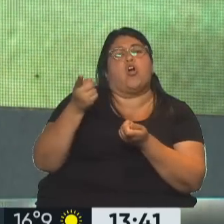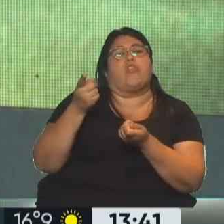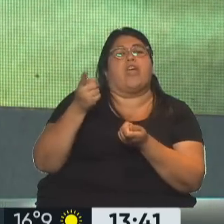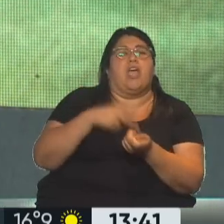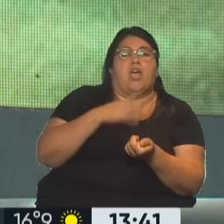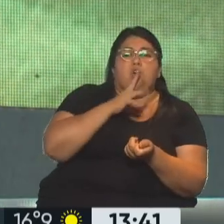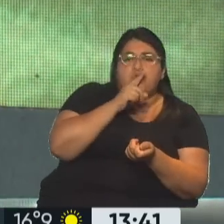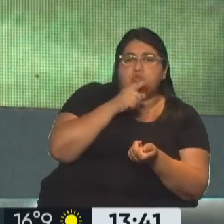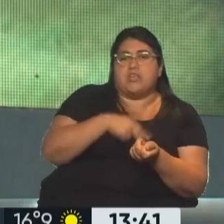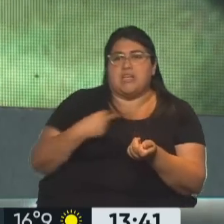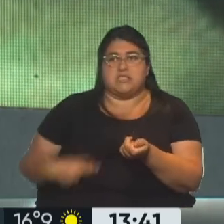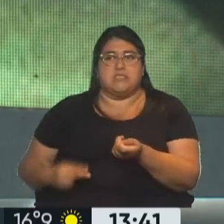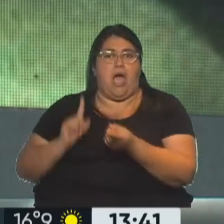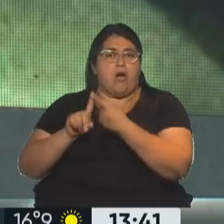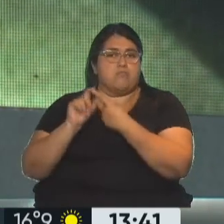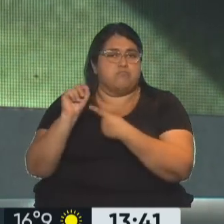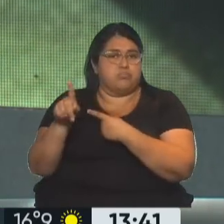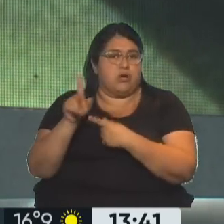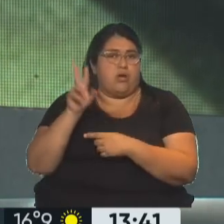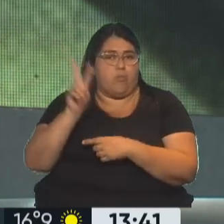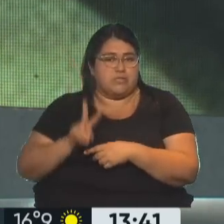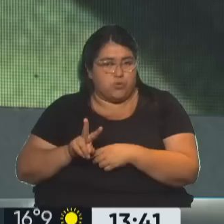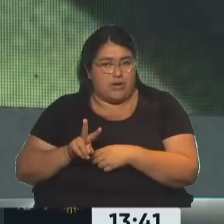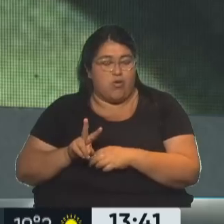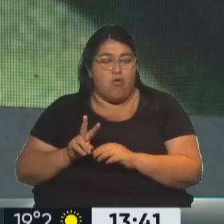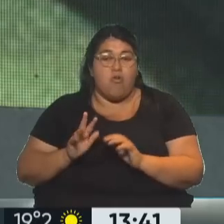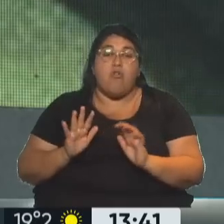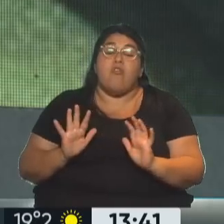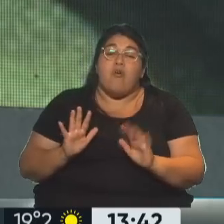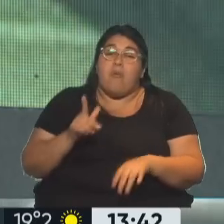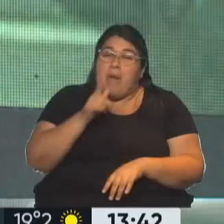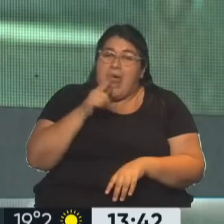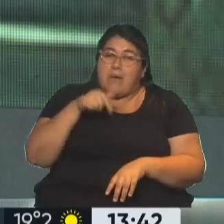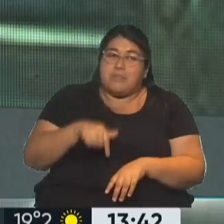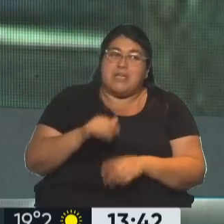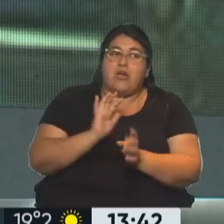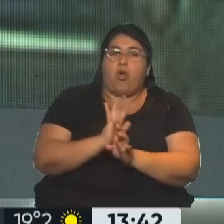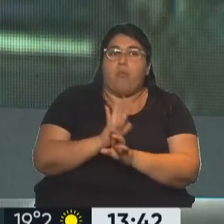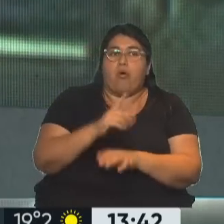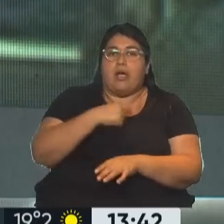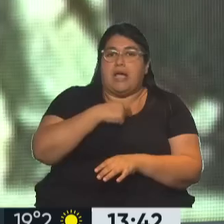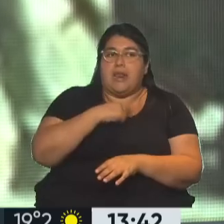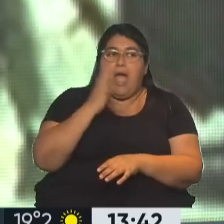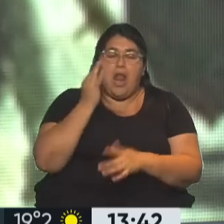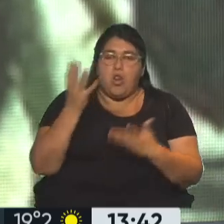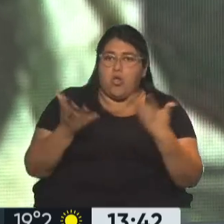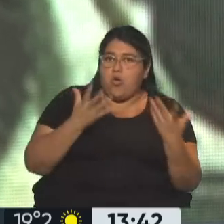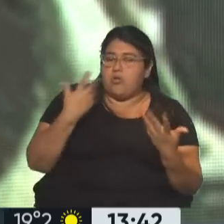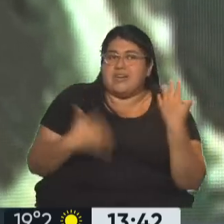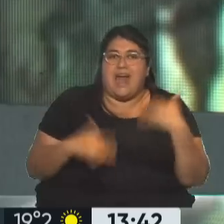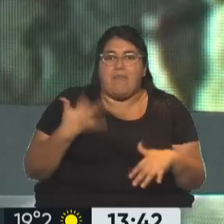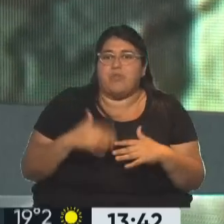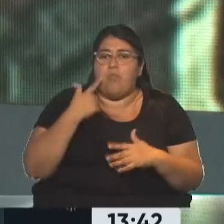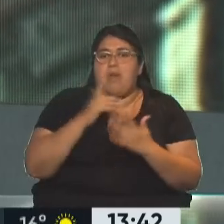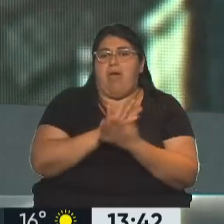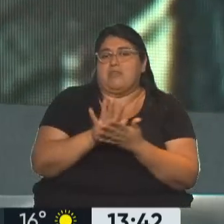esto es un problema. Bueno, acá pareciera que es un manotazo ahogado para evitar un papelón, digamos, ¿no? O sea,